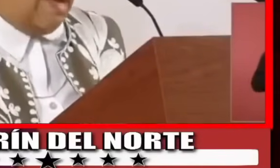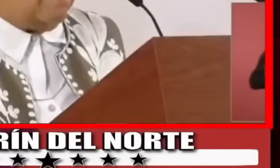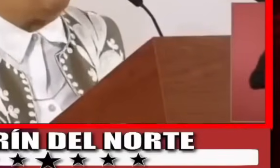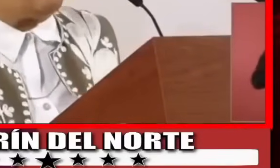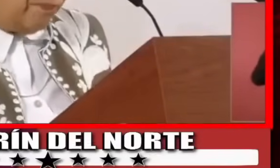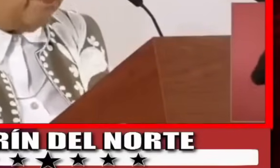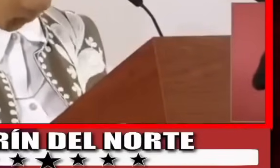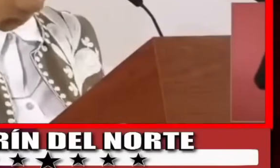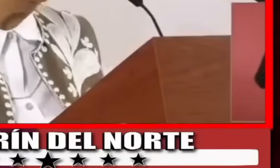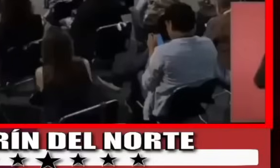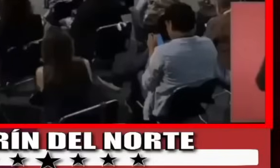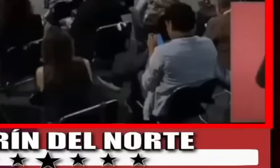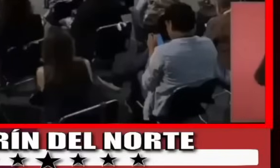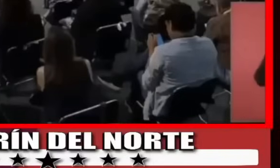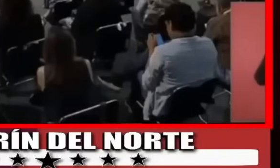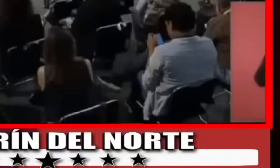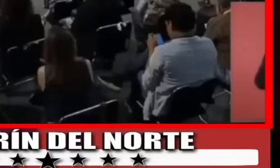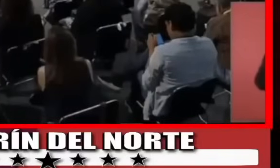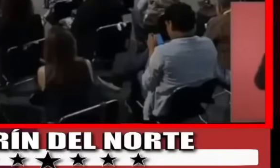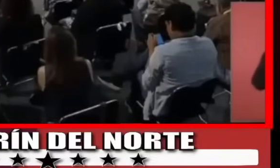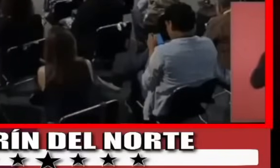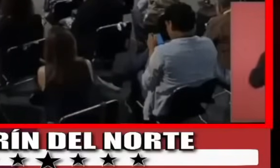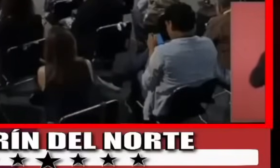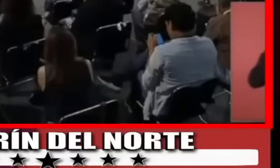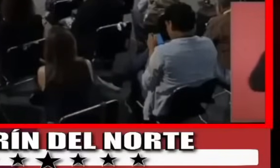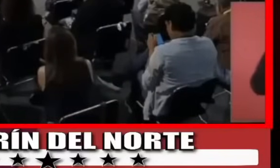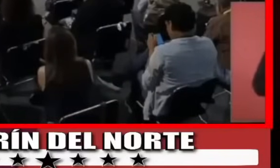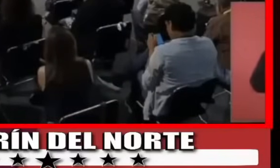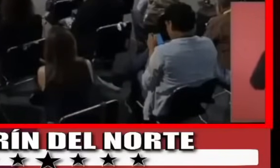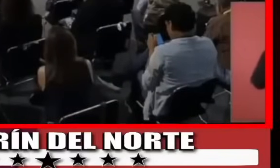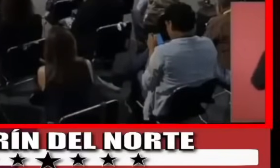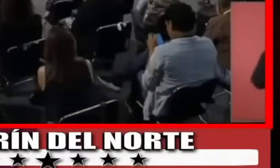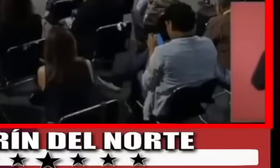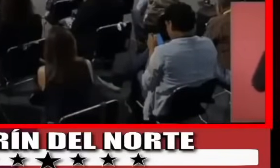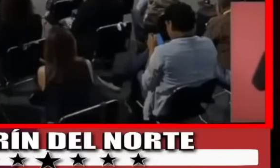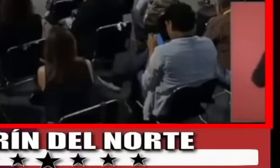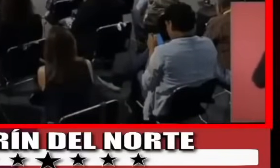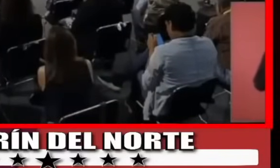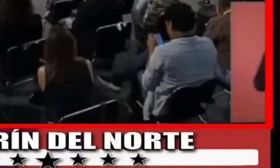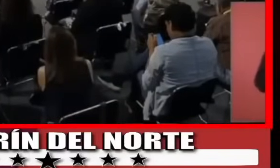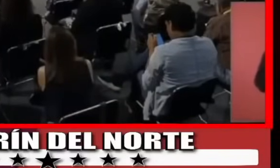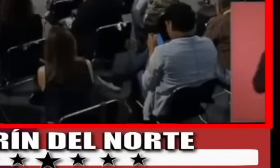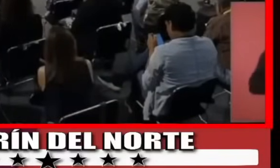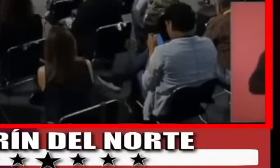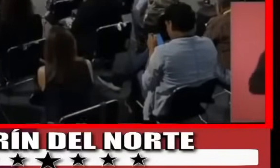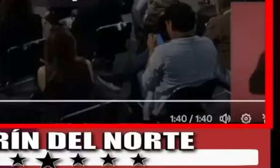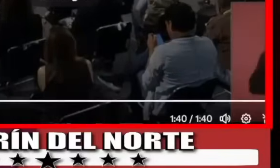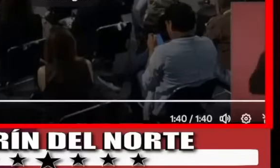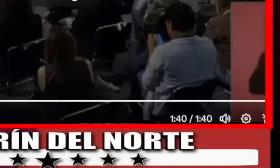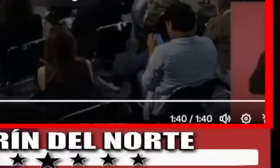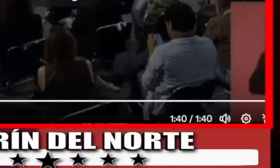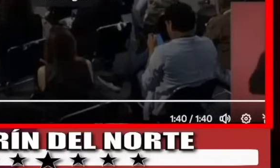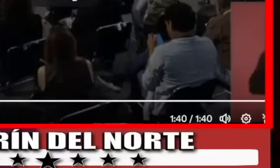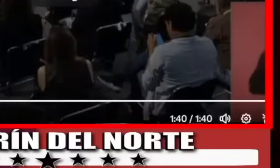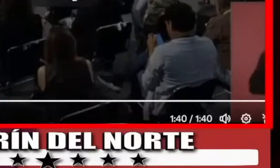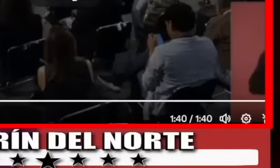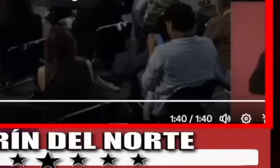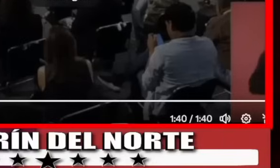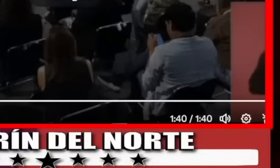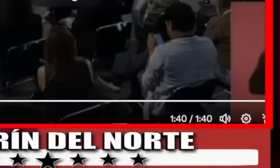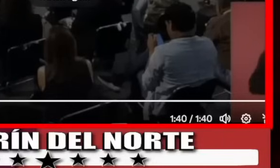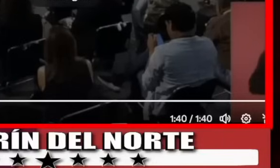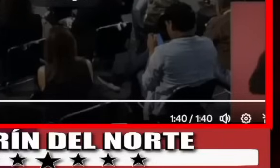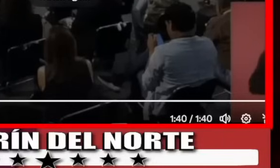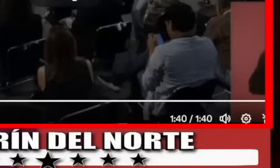de la ley. Entonces, estamos en el plazo, vamos a ver qué resulta. Sucedió. ¿Cómo la